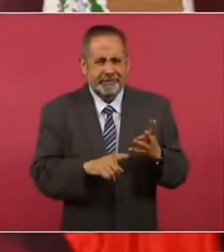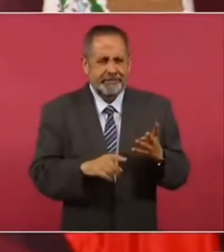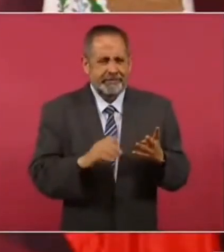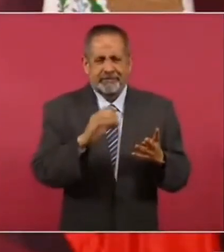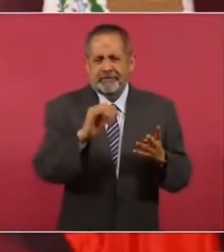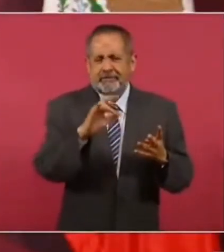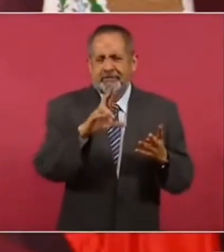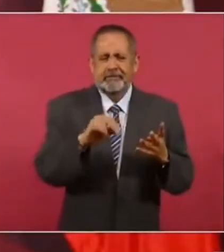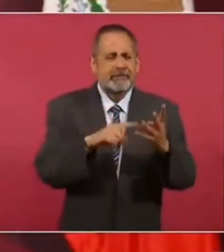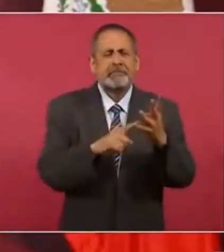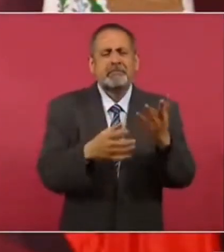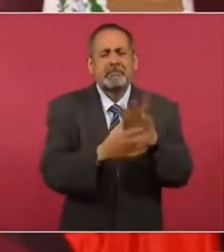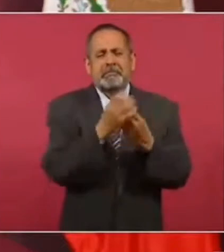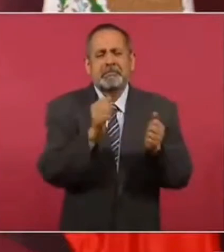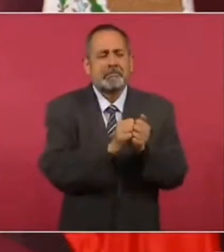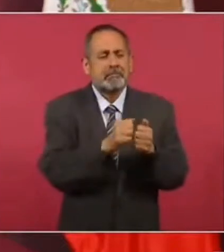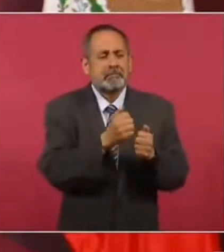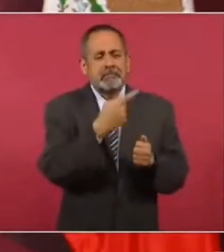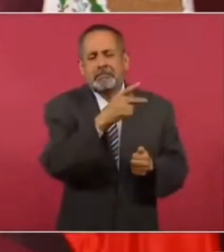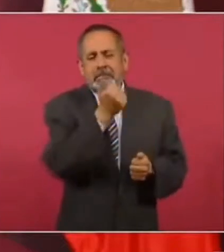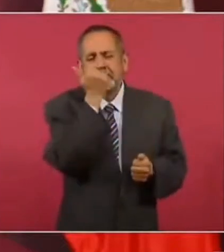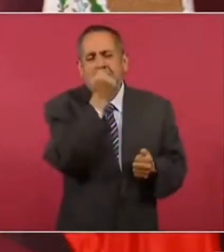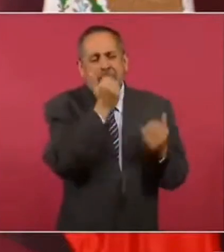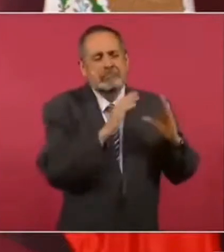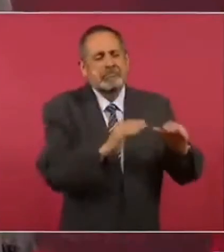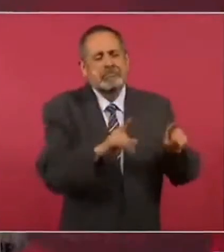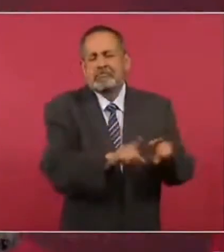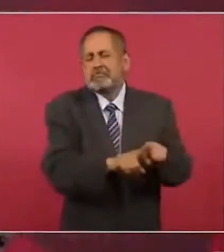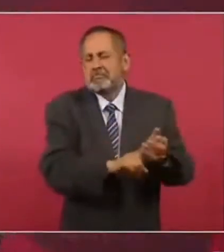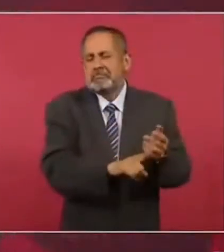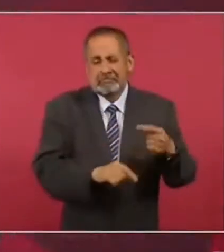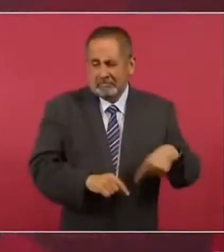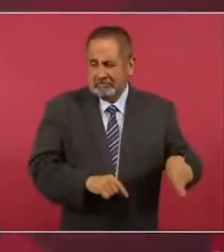Ciro Murayama, alumno de